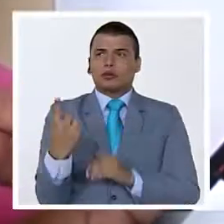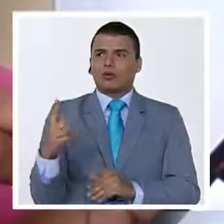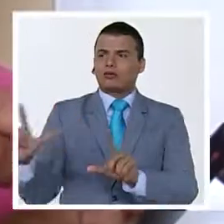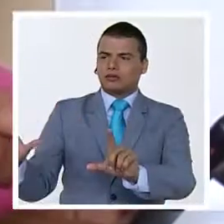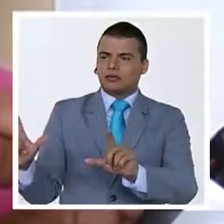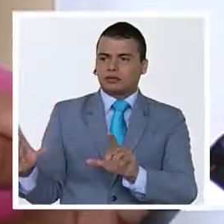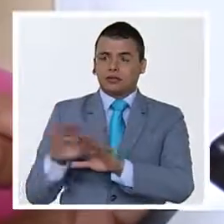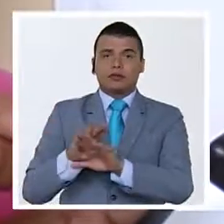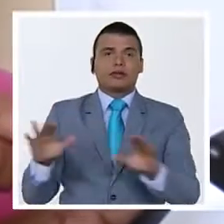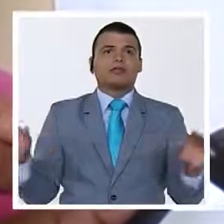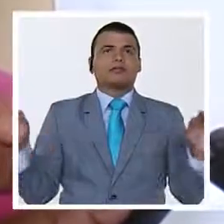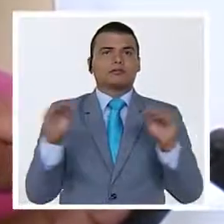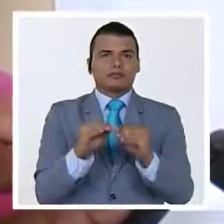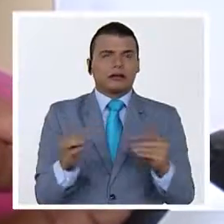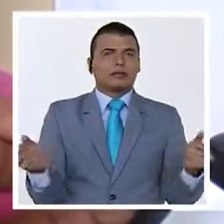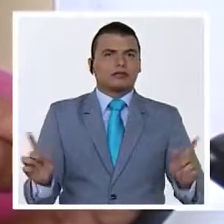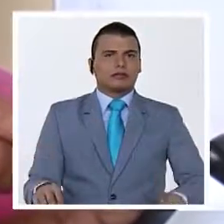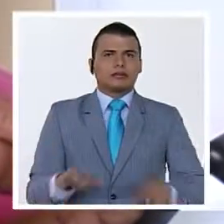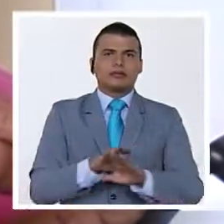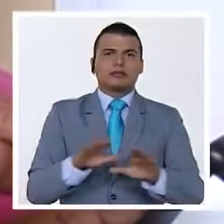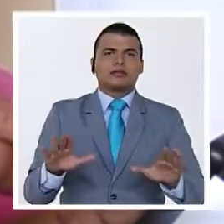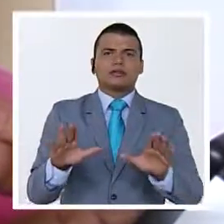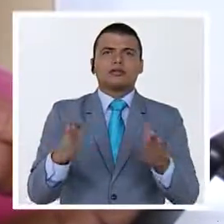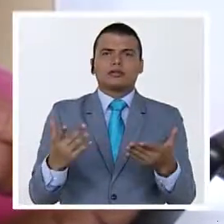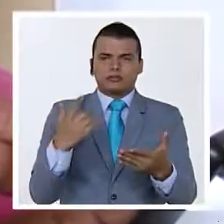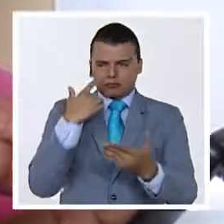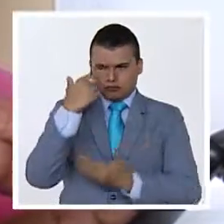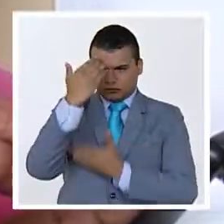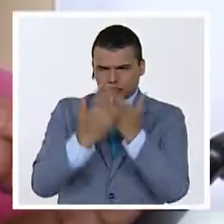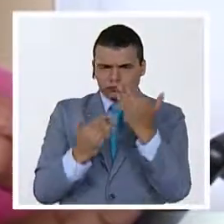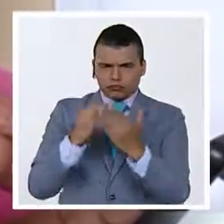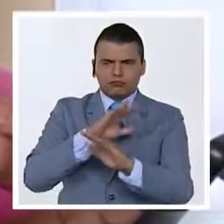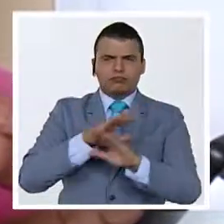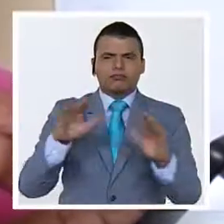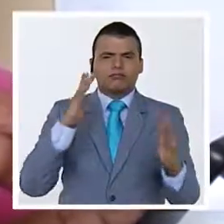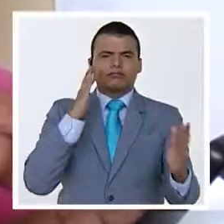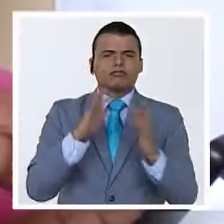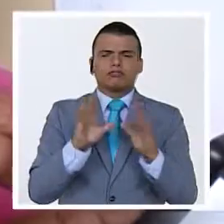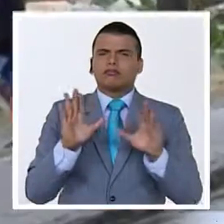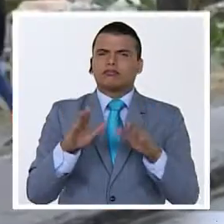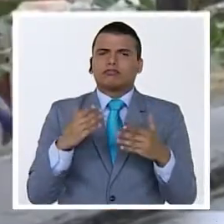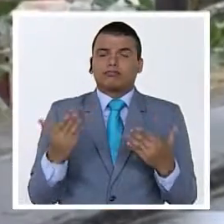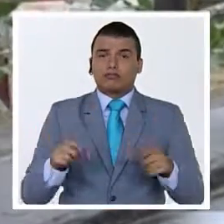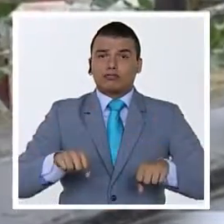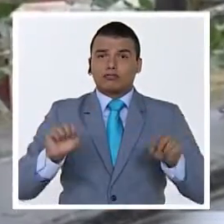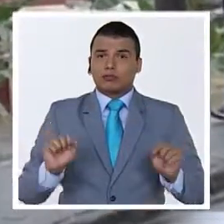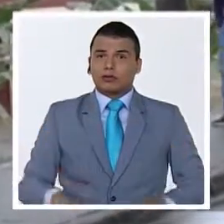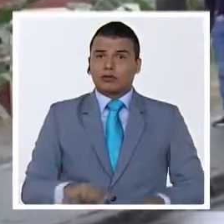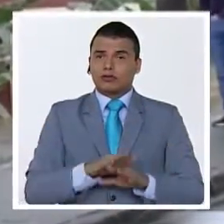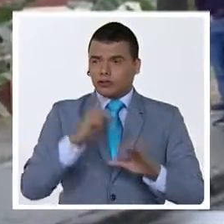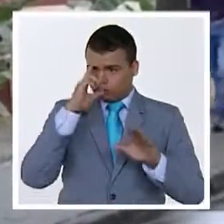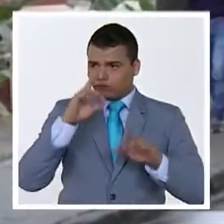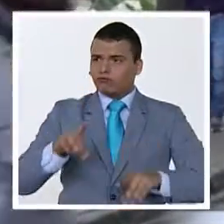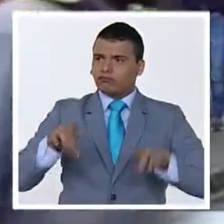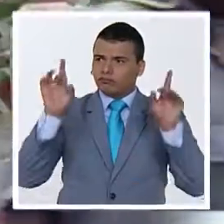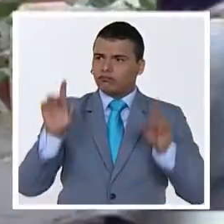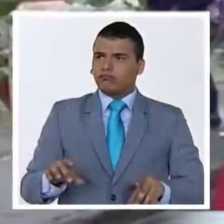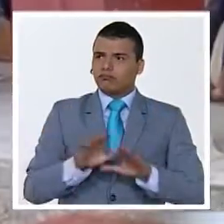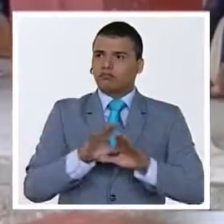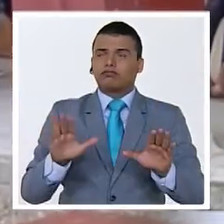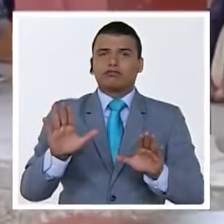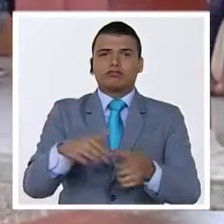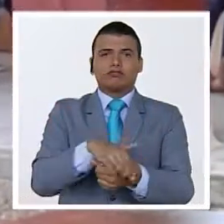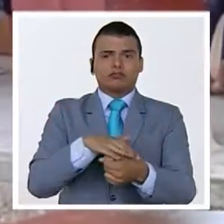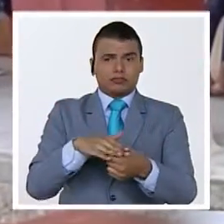está haciendo la, digamos, la pesquisa pertinente en aras de tomar decisiones de ese caso, si